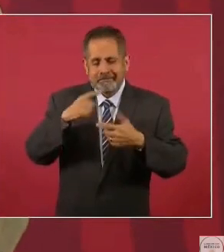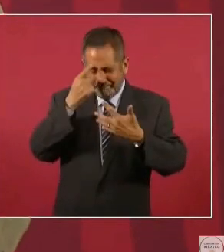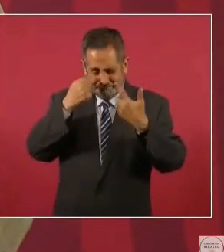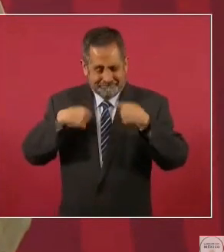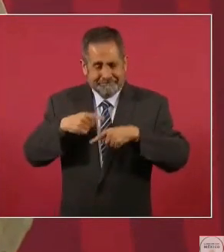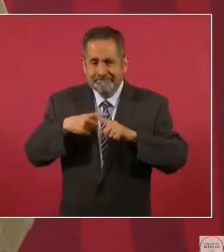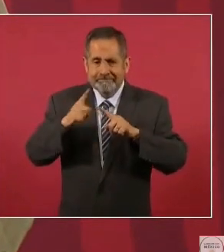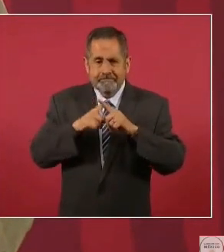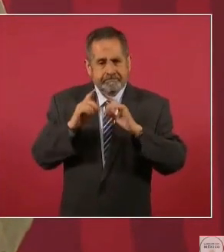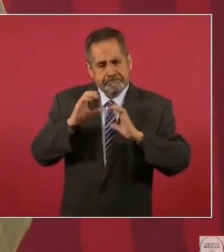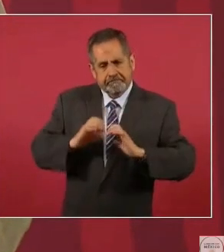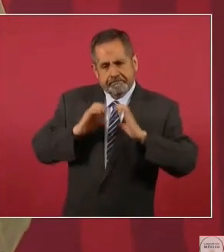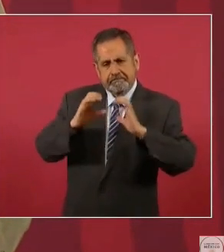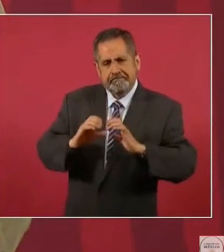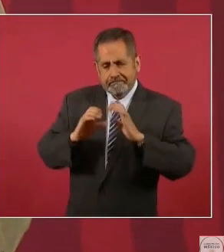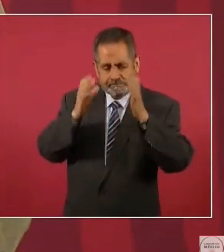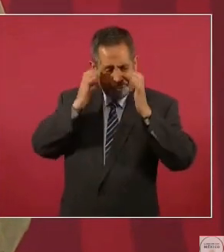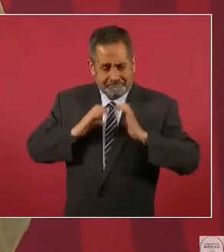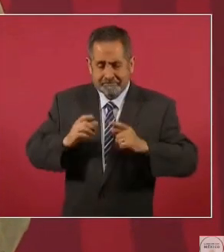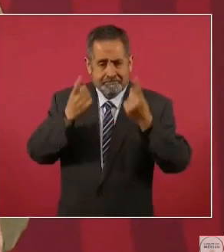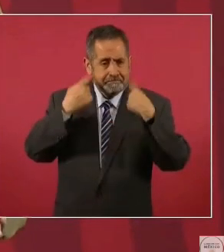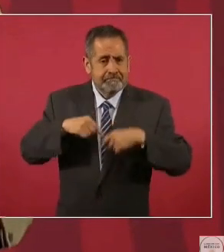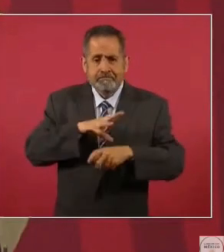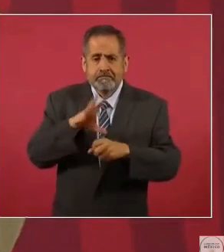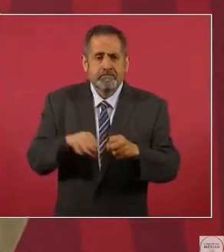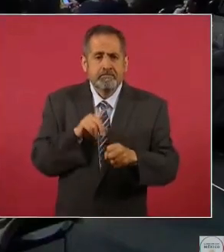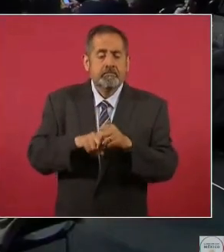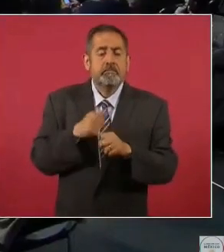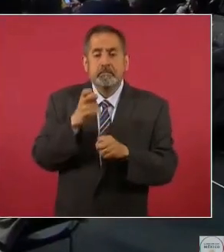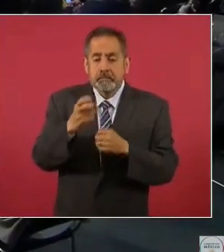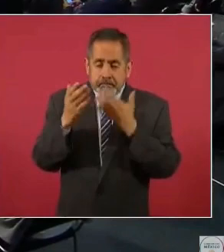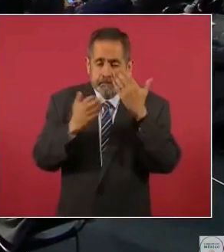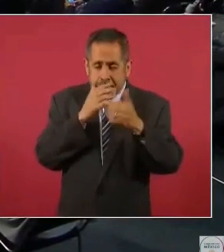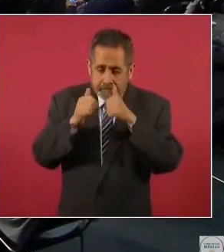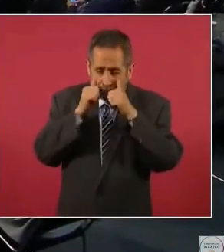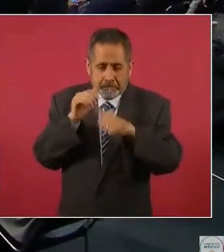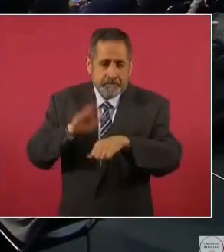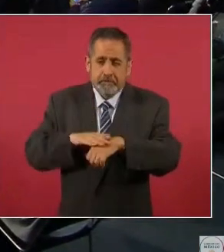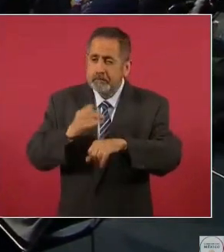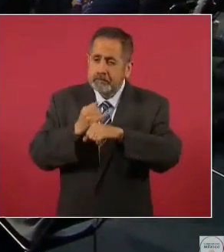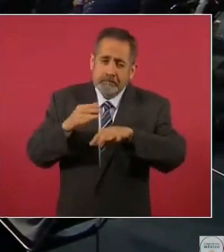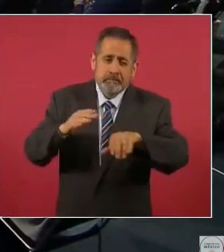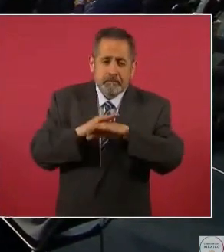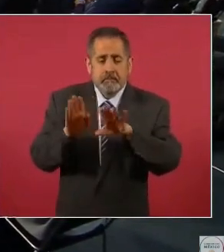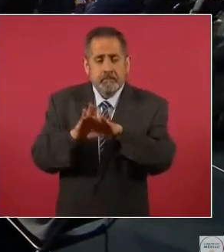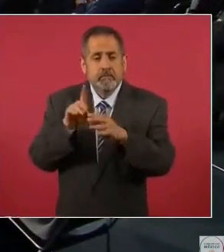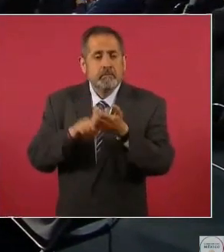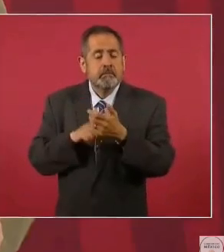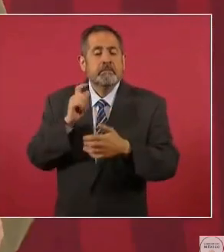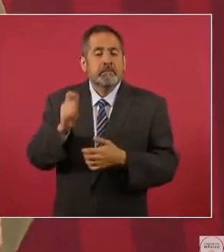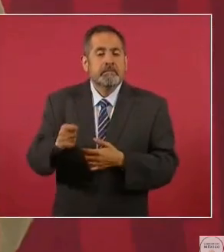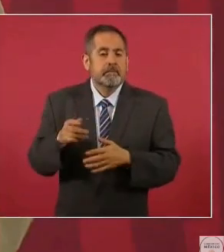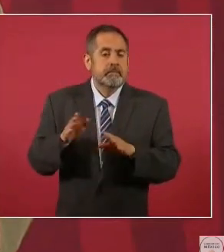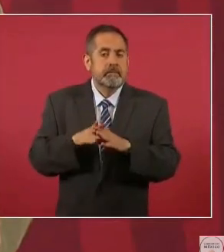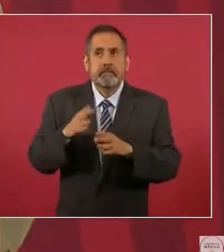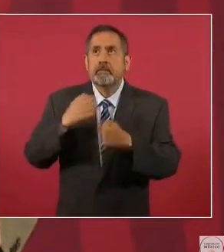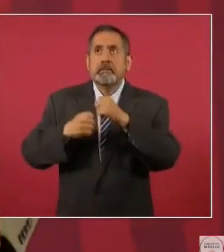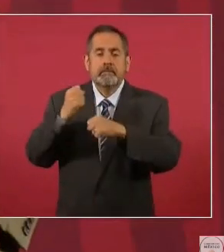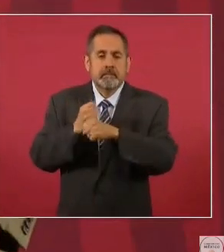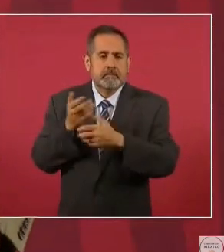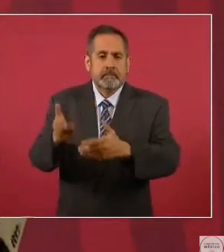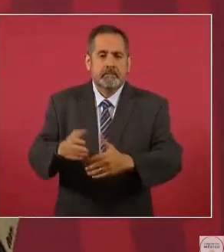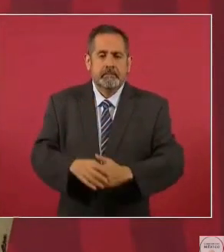lo estamos viendo y como se ha estado anunciando para lograr un mucho mayor impacto de lo que se ha logrado en años